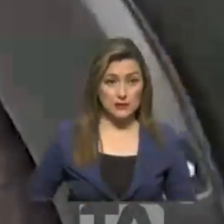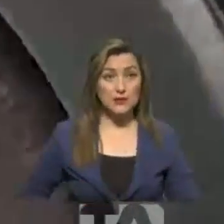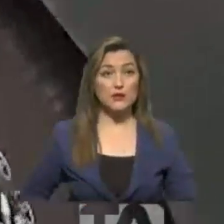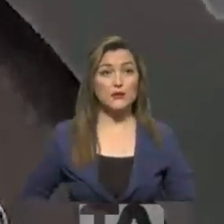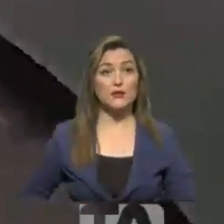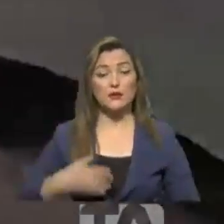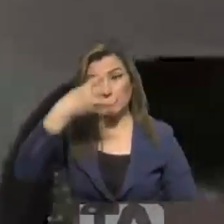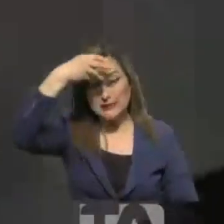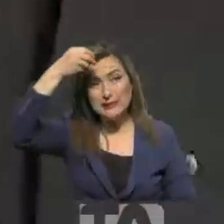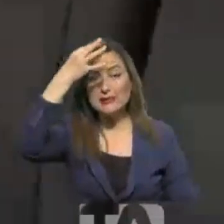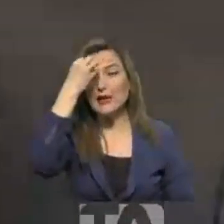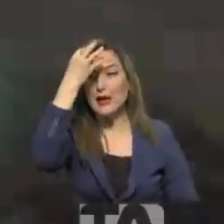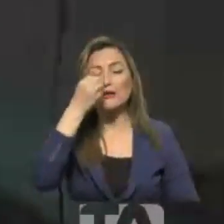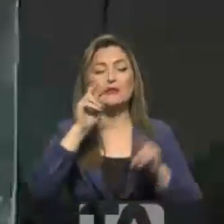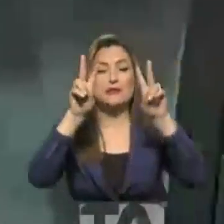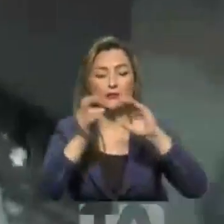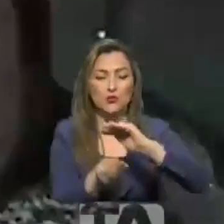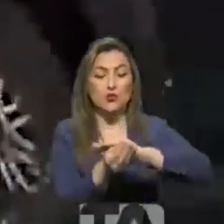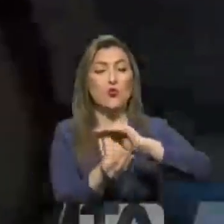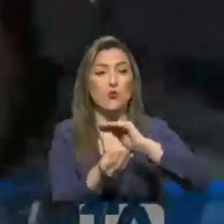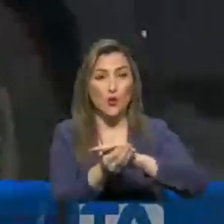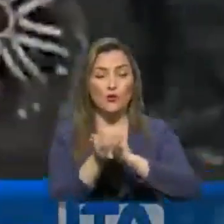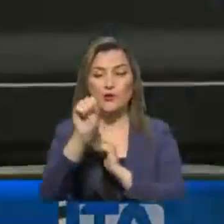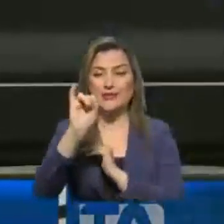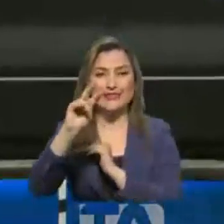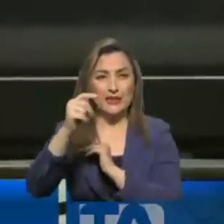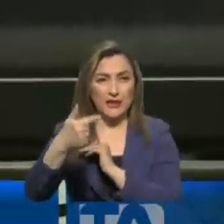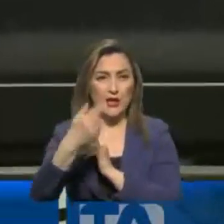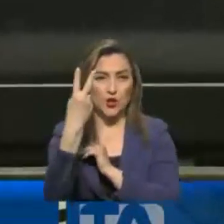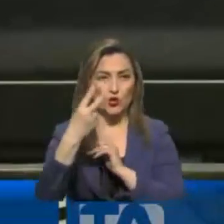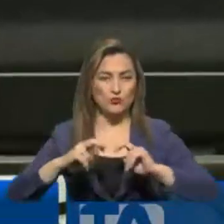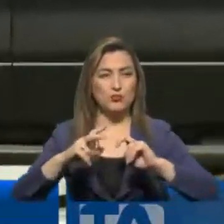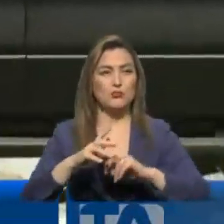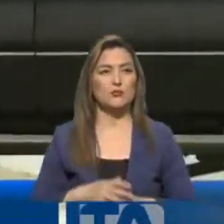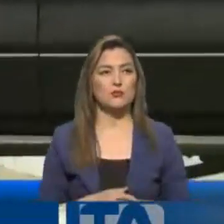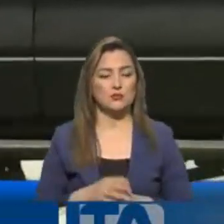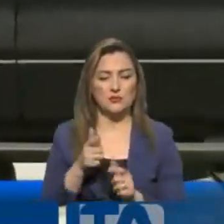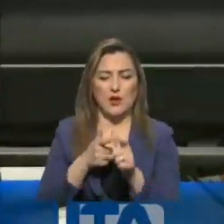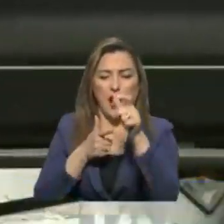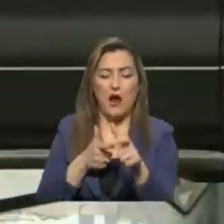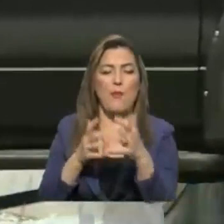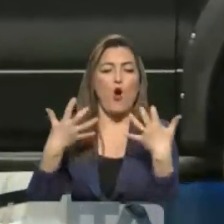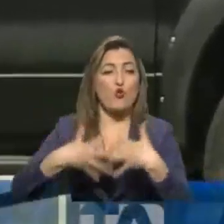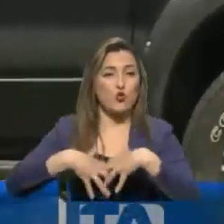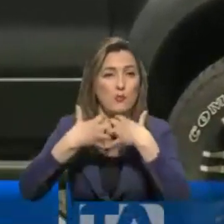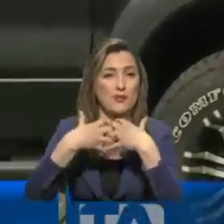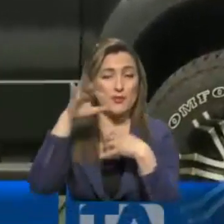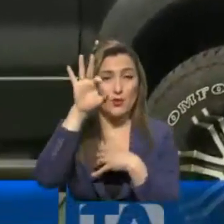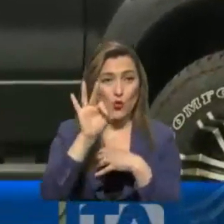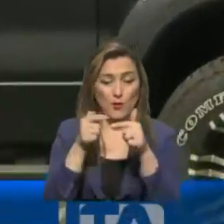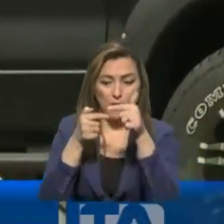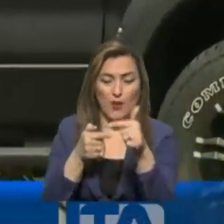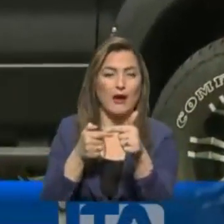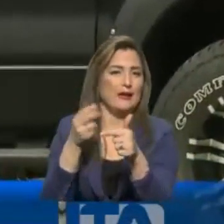Singe, recibió al menos 6 impactos de bala que terminaron con su vida. Un tiro, 9 milímetros, parece que era arma automática. Una arma